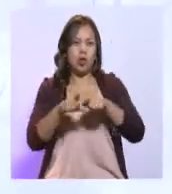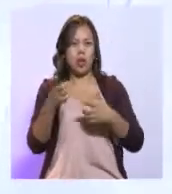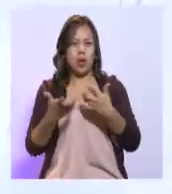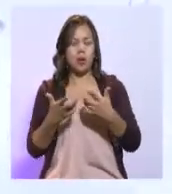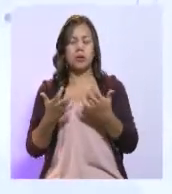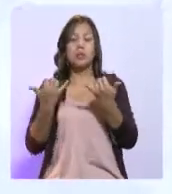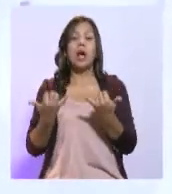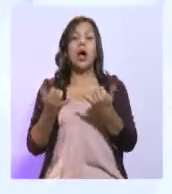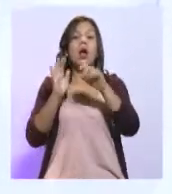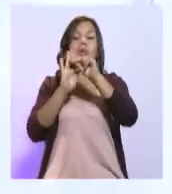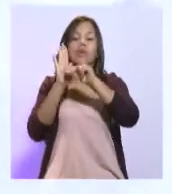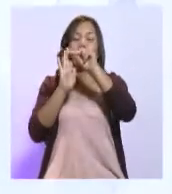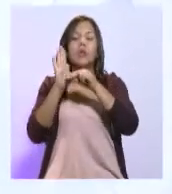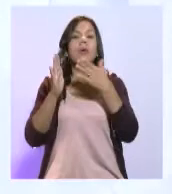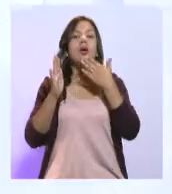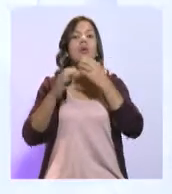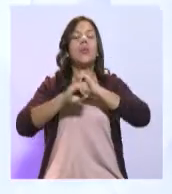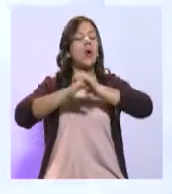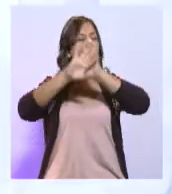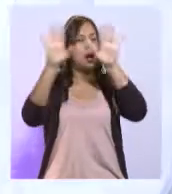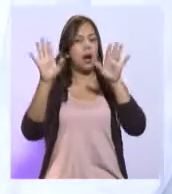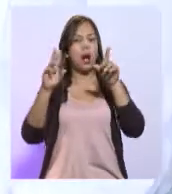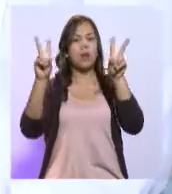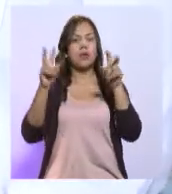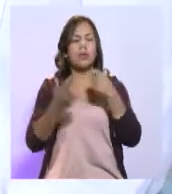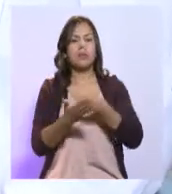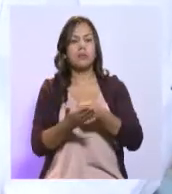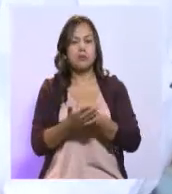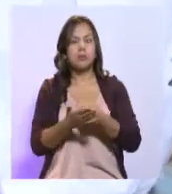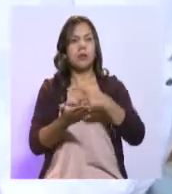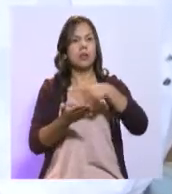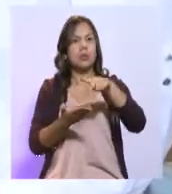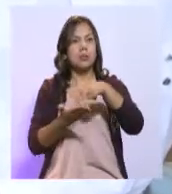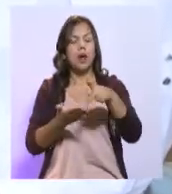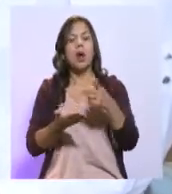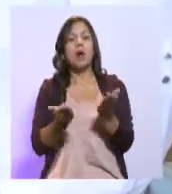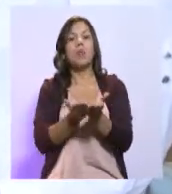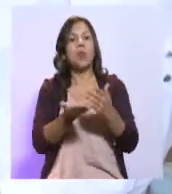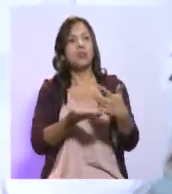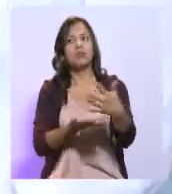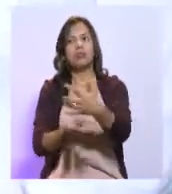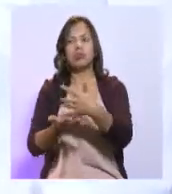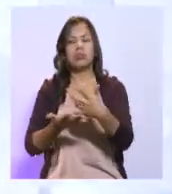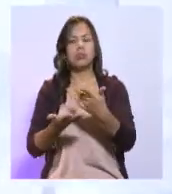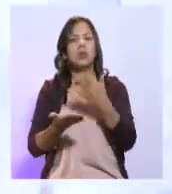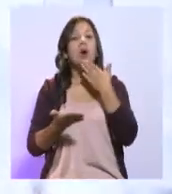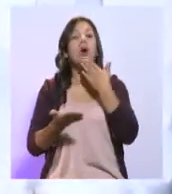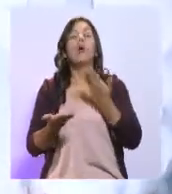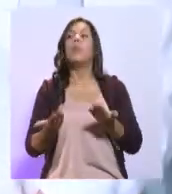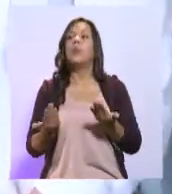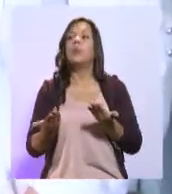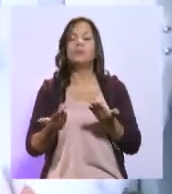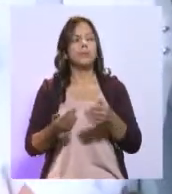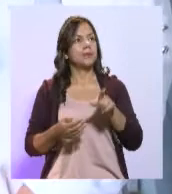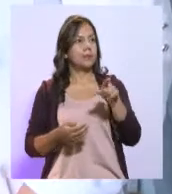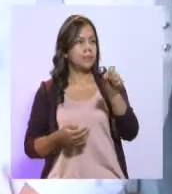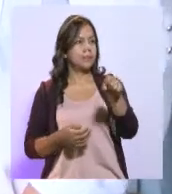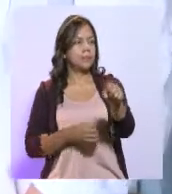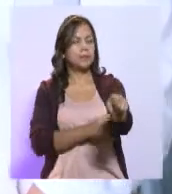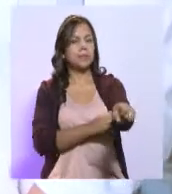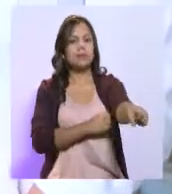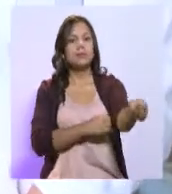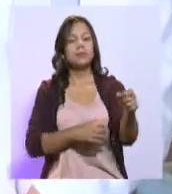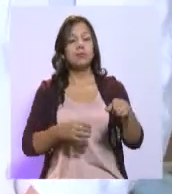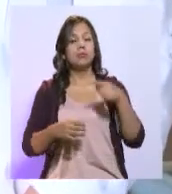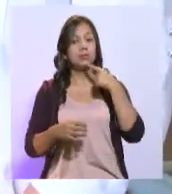la normativa en este sentido del cobro al servicio de recolección de basura y cuál es la propuesta. Bueno, en efecto se sigue desarrollando